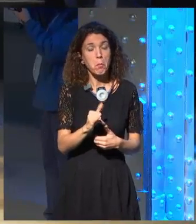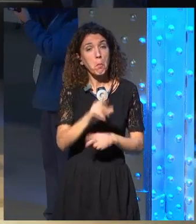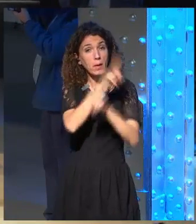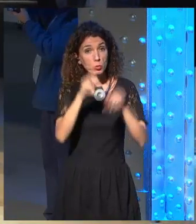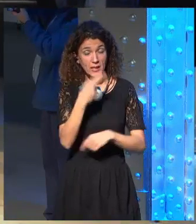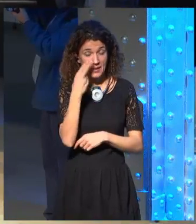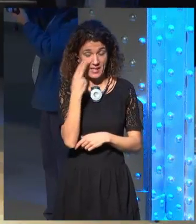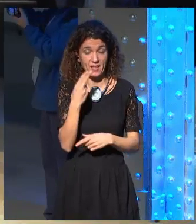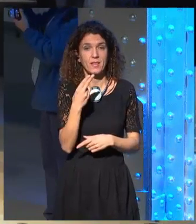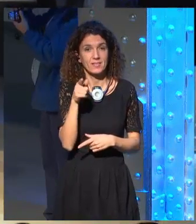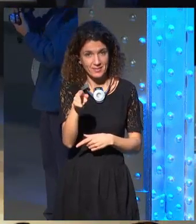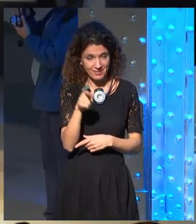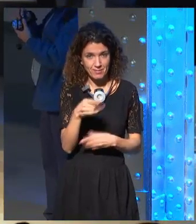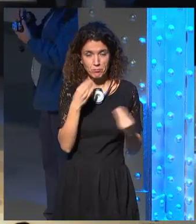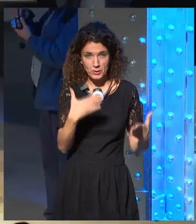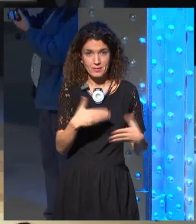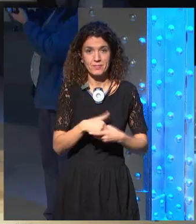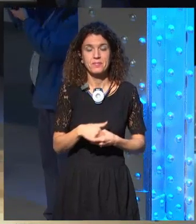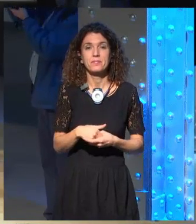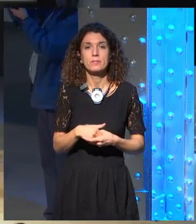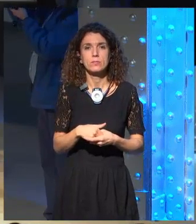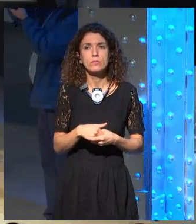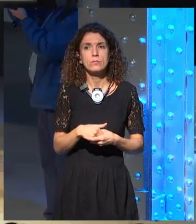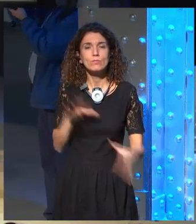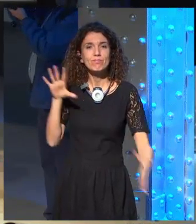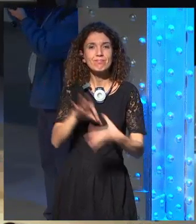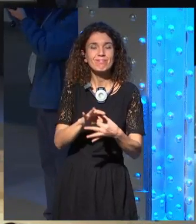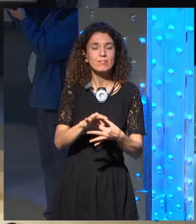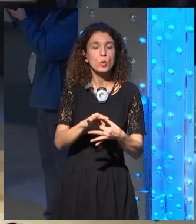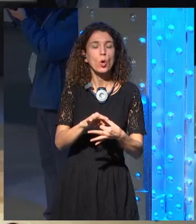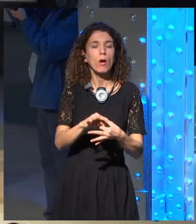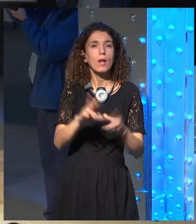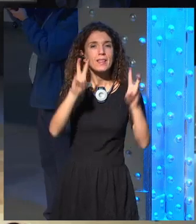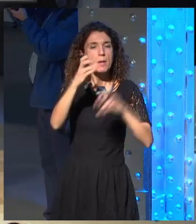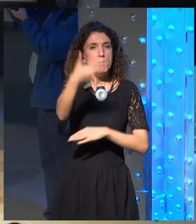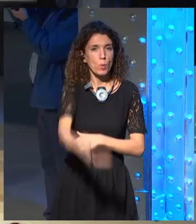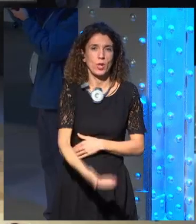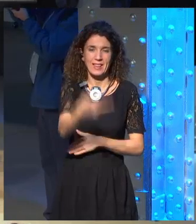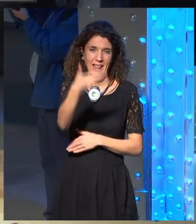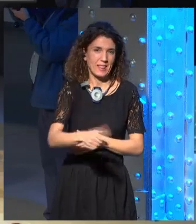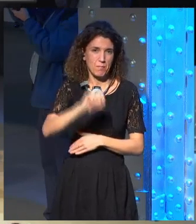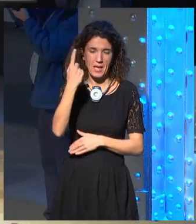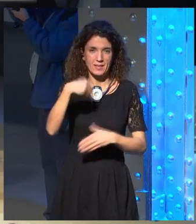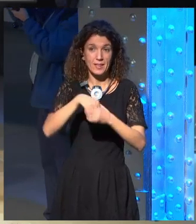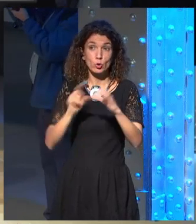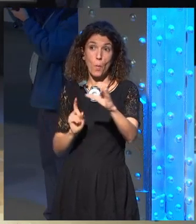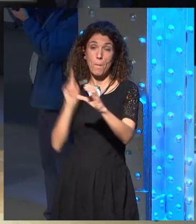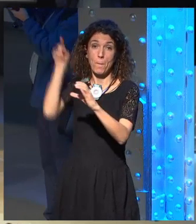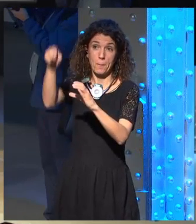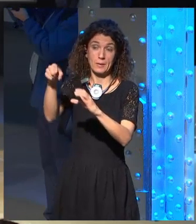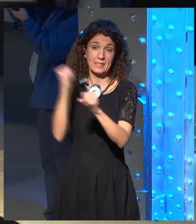Fascinante, Fernando, ¿verdad? Porque entronca con la parte importante, o una de las partes más importantes de la misión que el